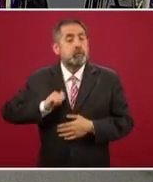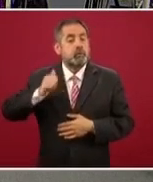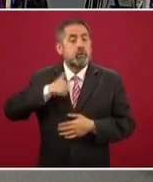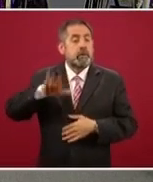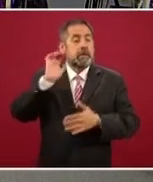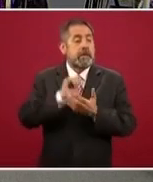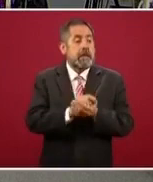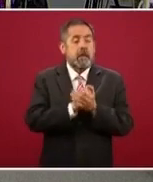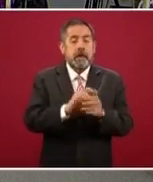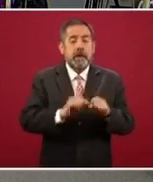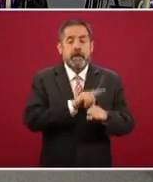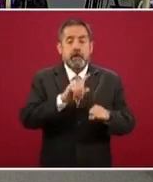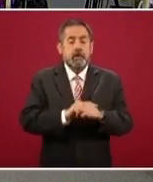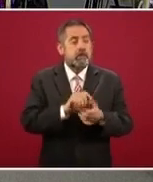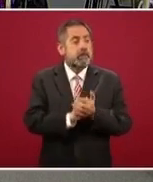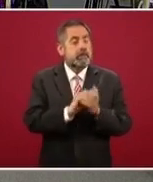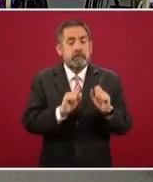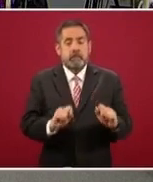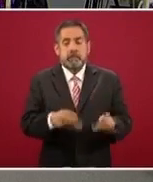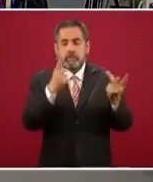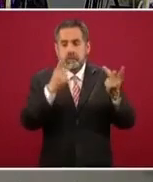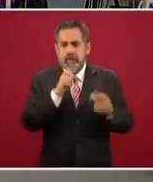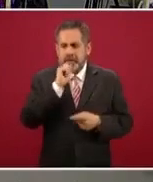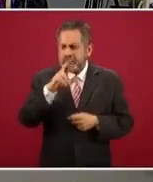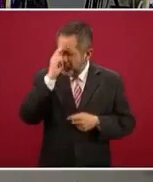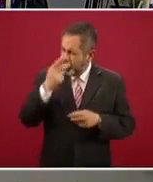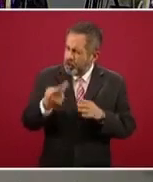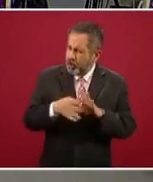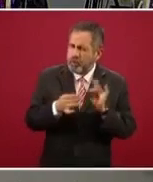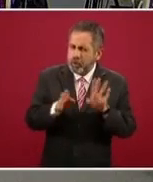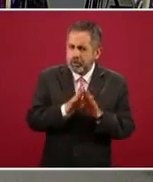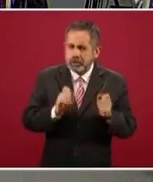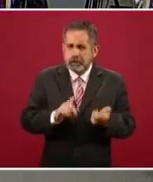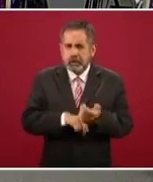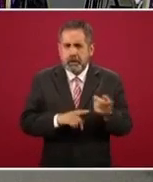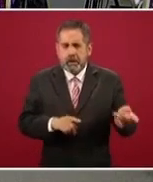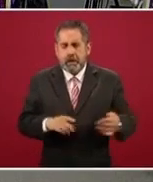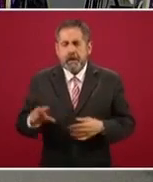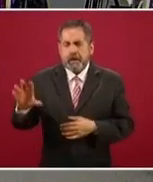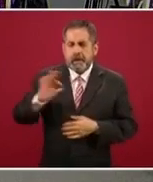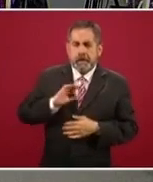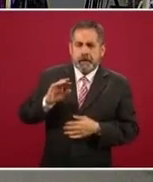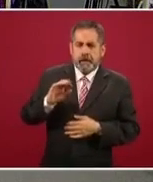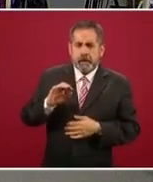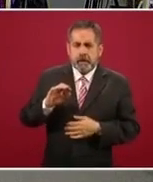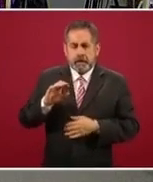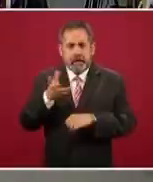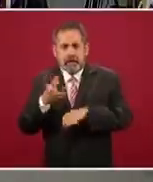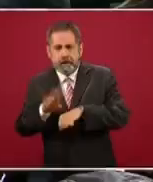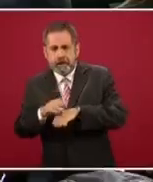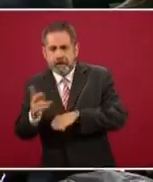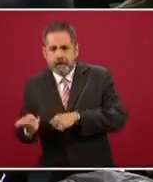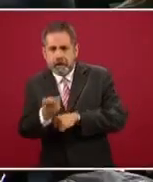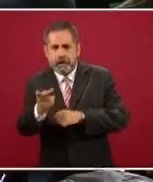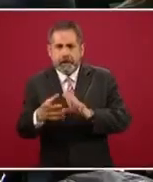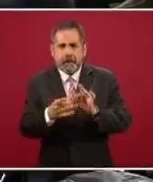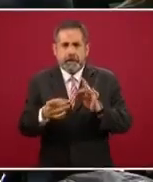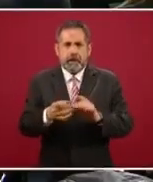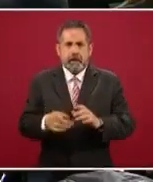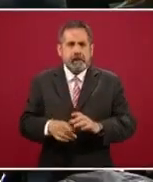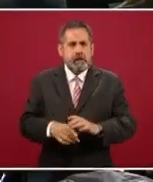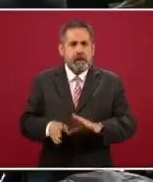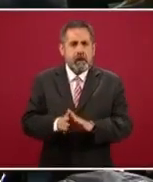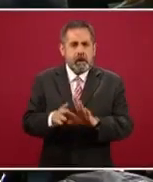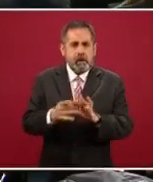Nacional rifó también un bien, ¿no? A ver cómo está. Sí. Me lo comentaba. Déjeme terminar. Porque nada más es